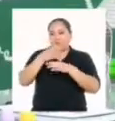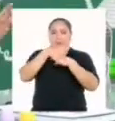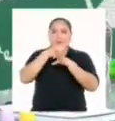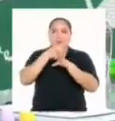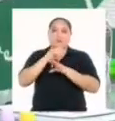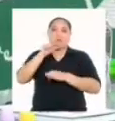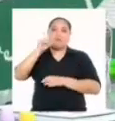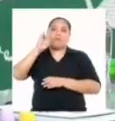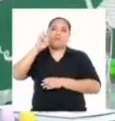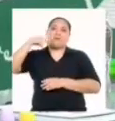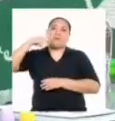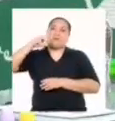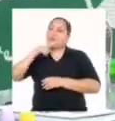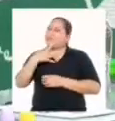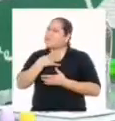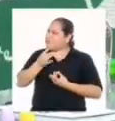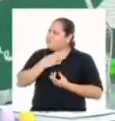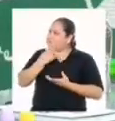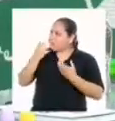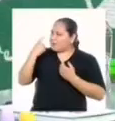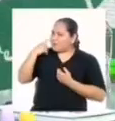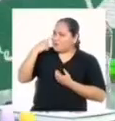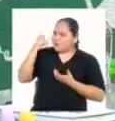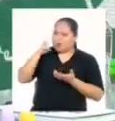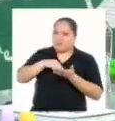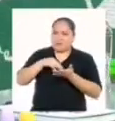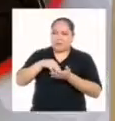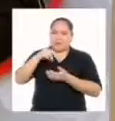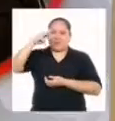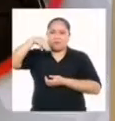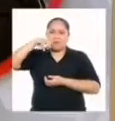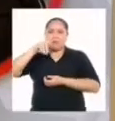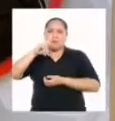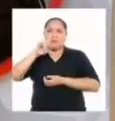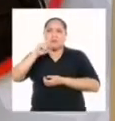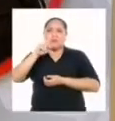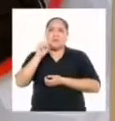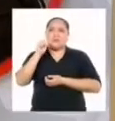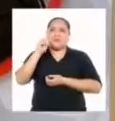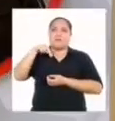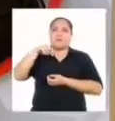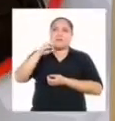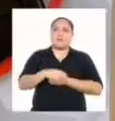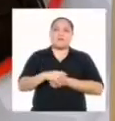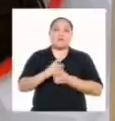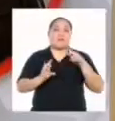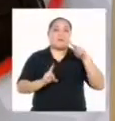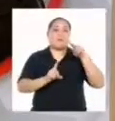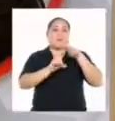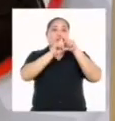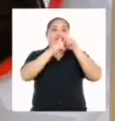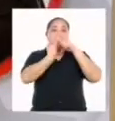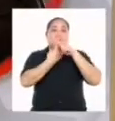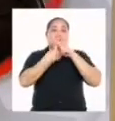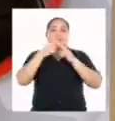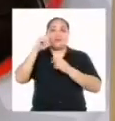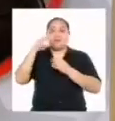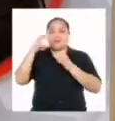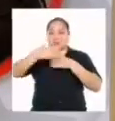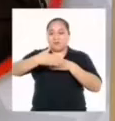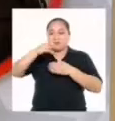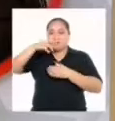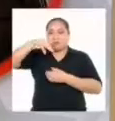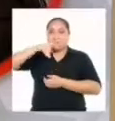geométricas. ¡Qué interesante! Quiero saber más sobre los módulos Sonové. El origen del módulo Sonové es un